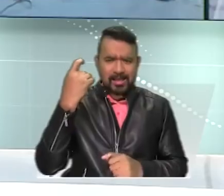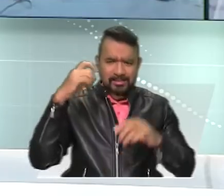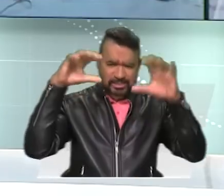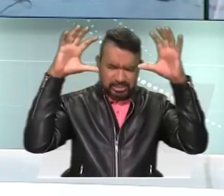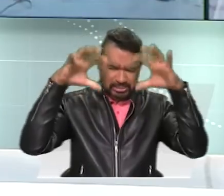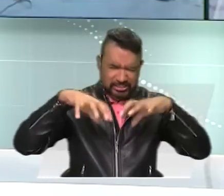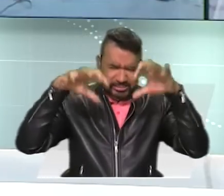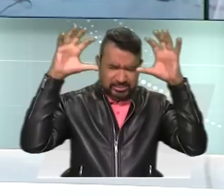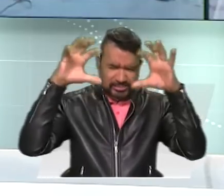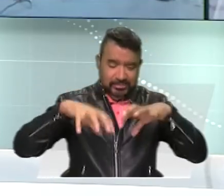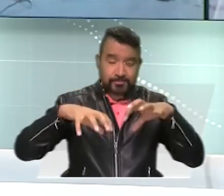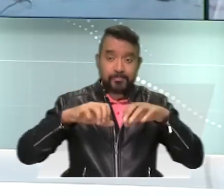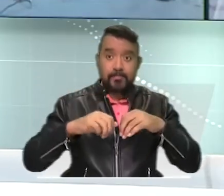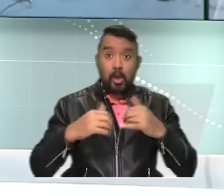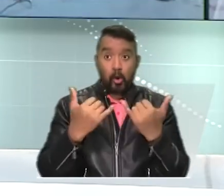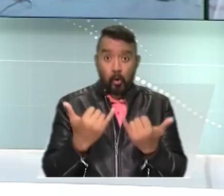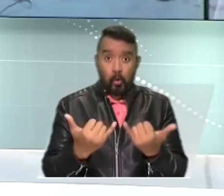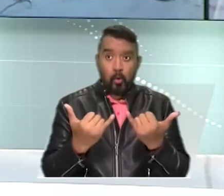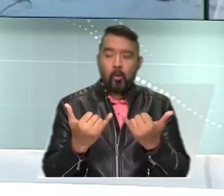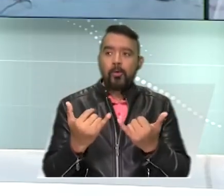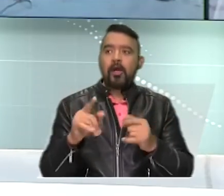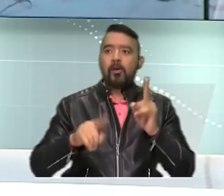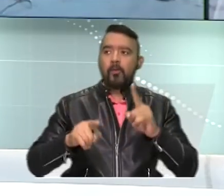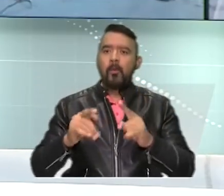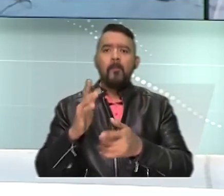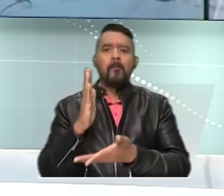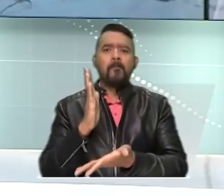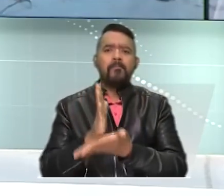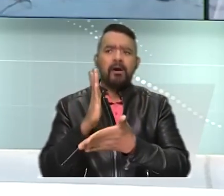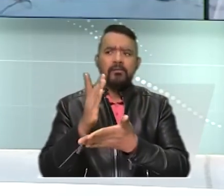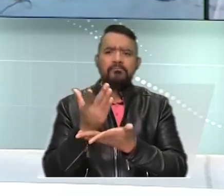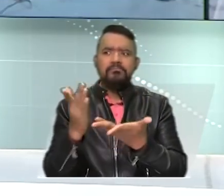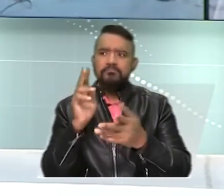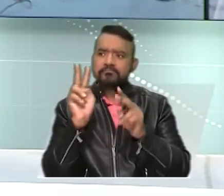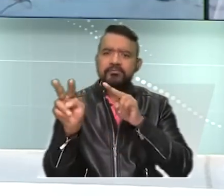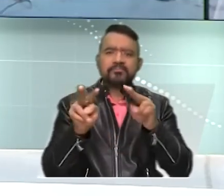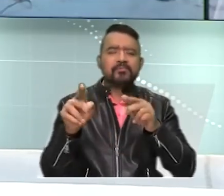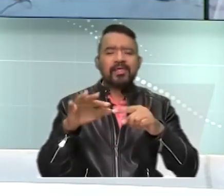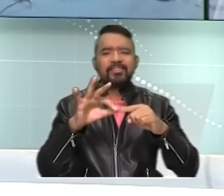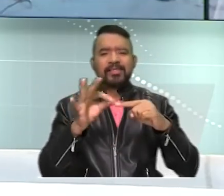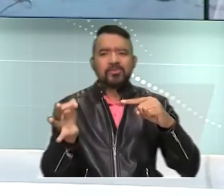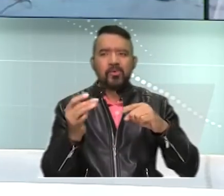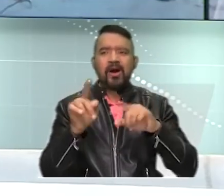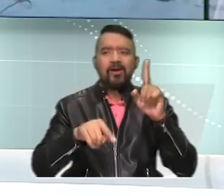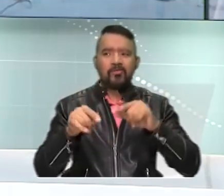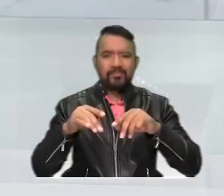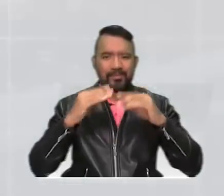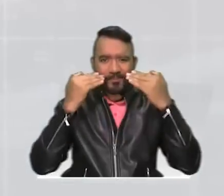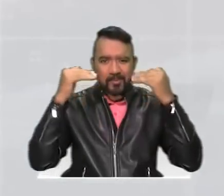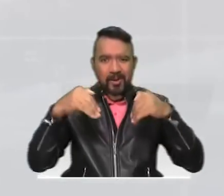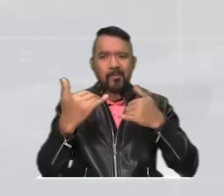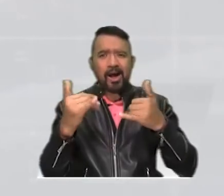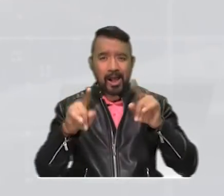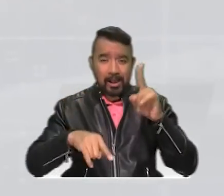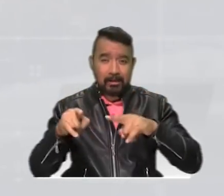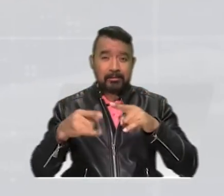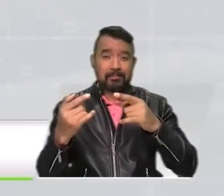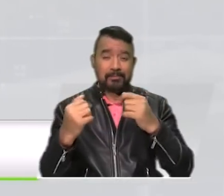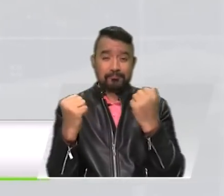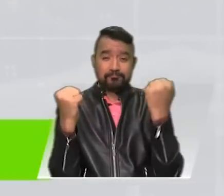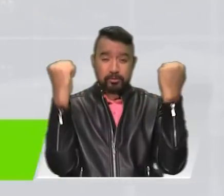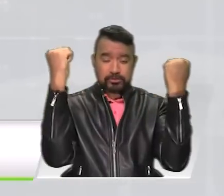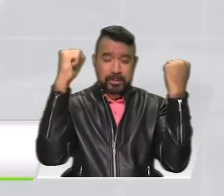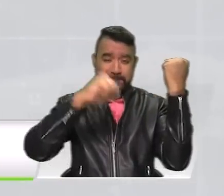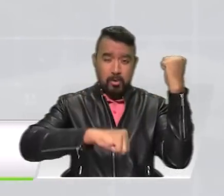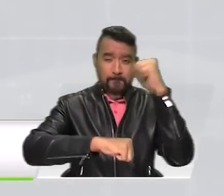este domingo siguen los trabajos para reparar la energía en el sector el tesoro del barrio el poblado las Fuertes lluvias de